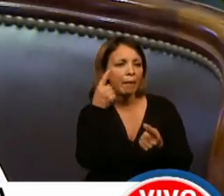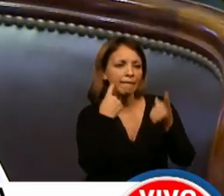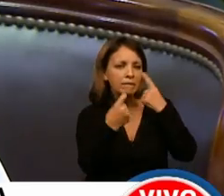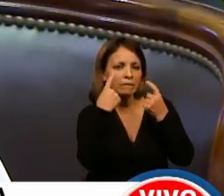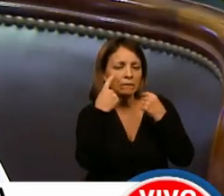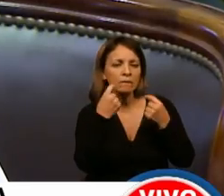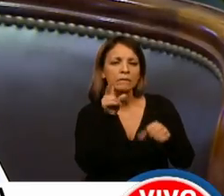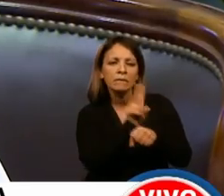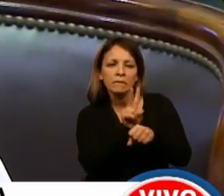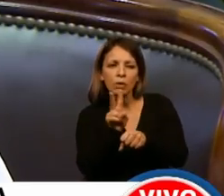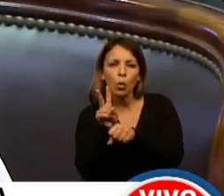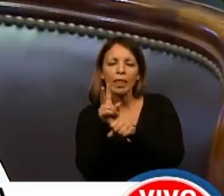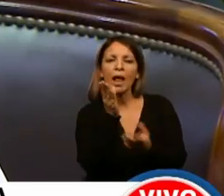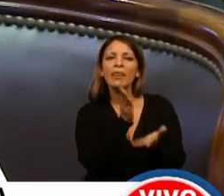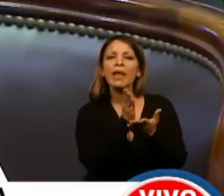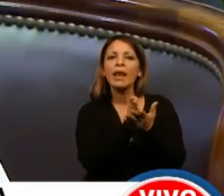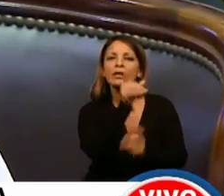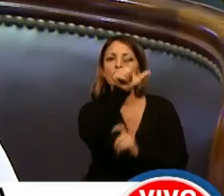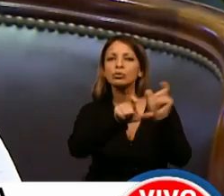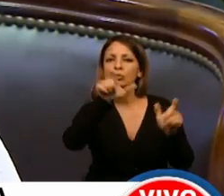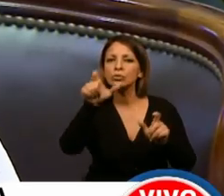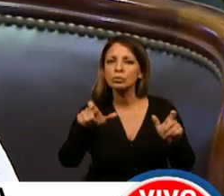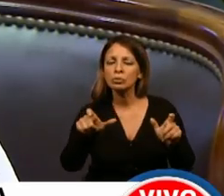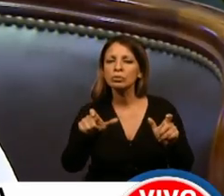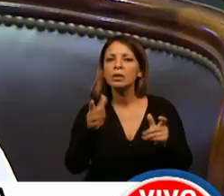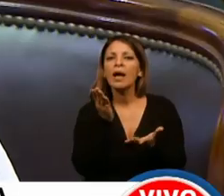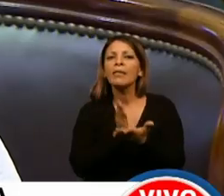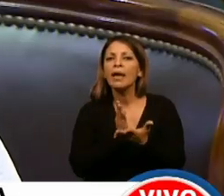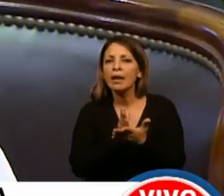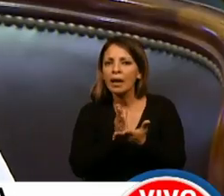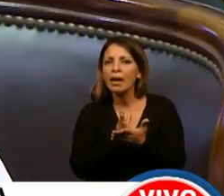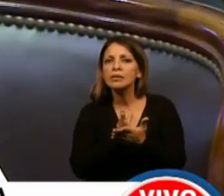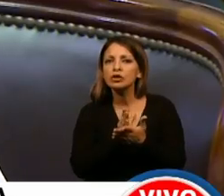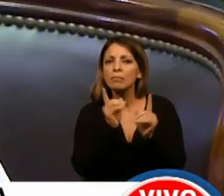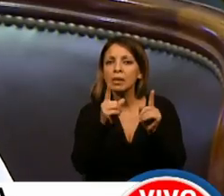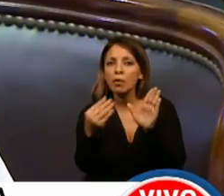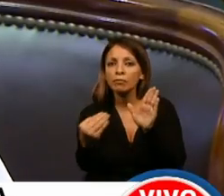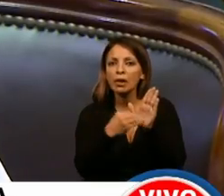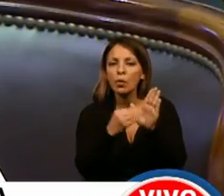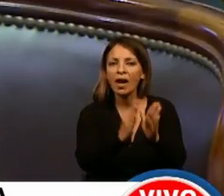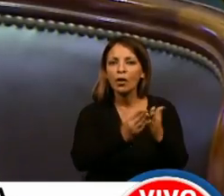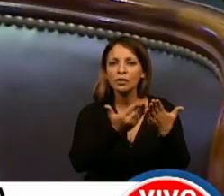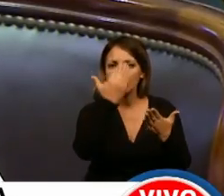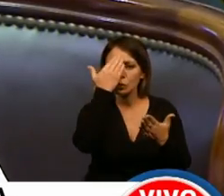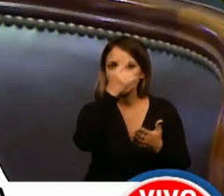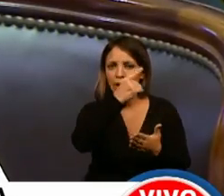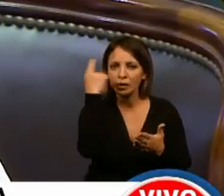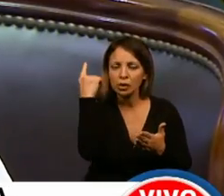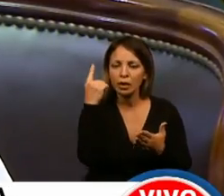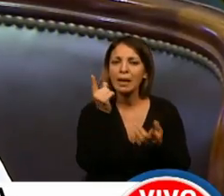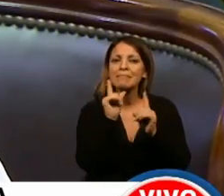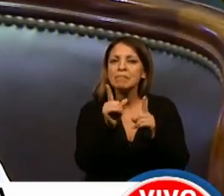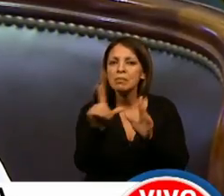velar o tutelar los derechos humanos los derechos establecidos en la constitución en la ley